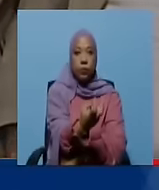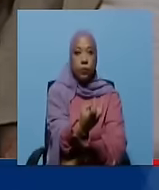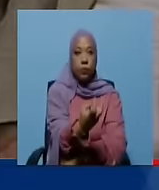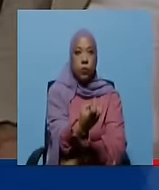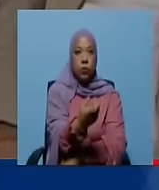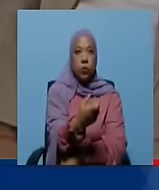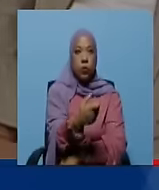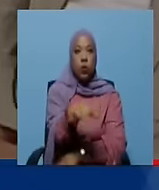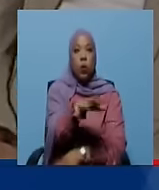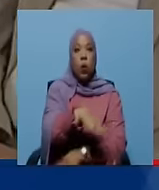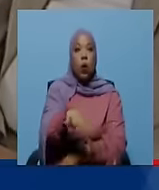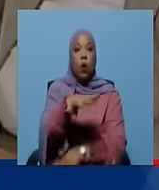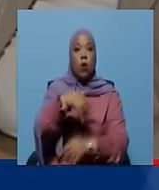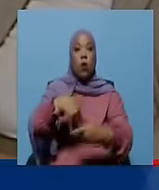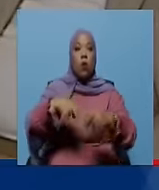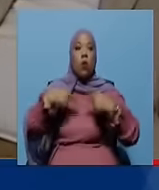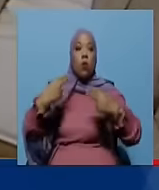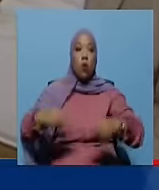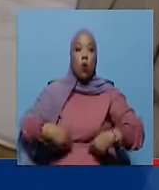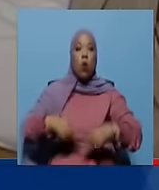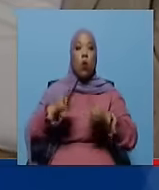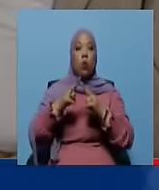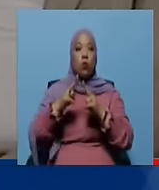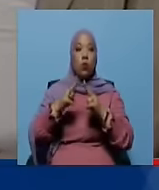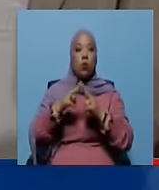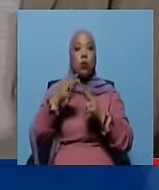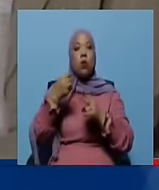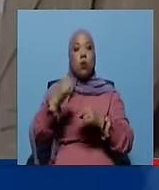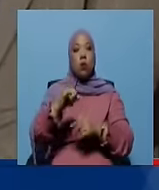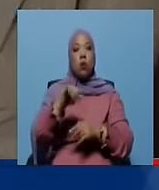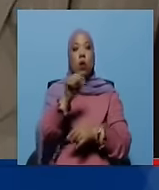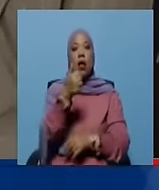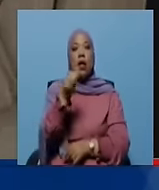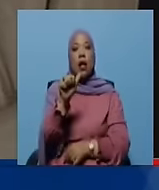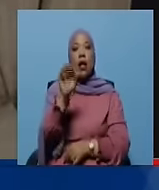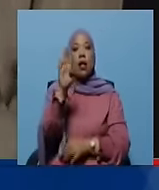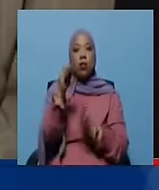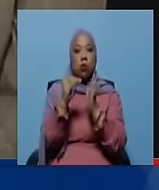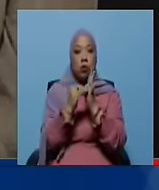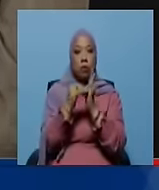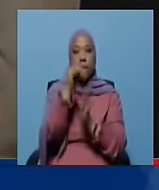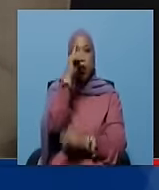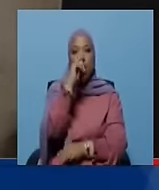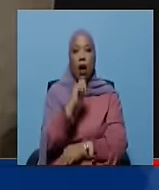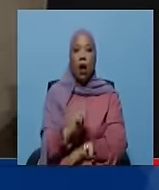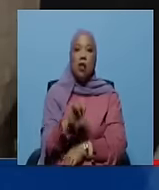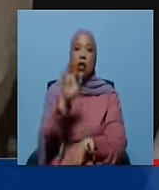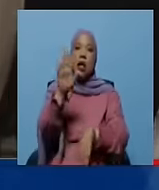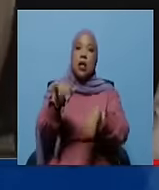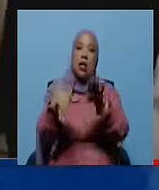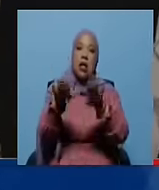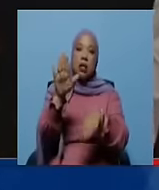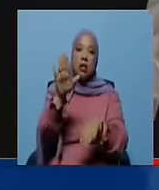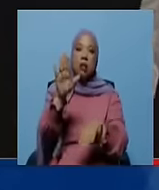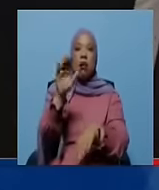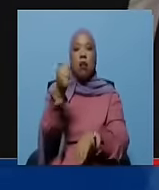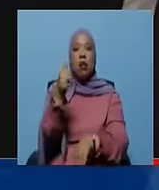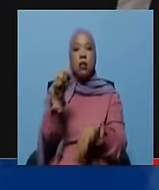la más grande peregrinación humana jamás conocida, que dicen que fue hace 14.000 años, 15.000, 16.000